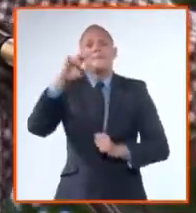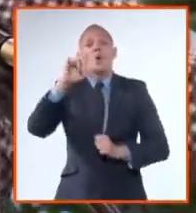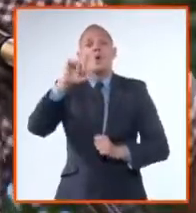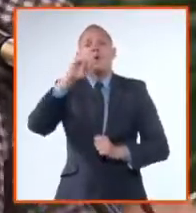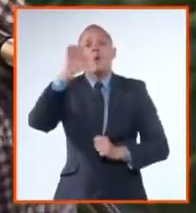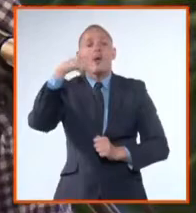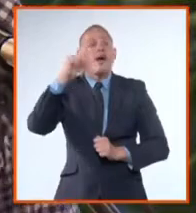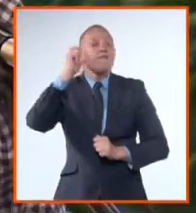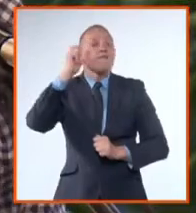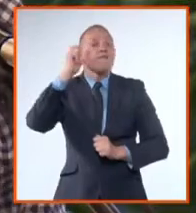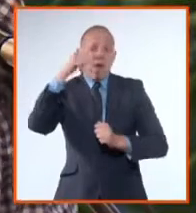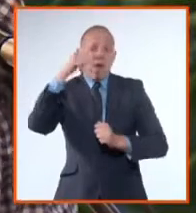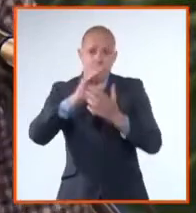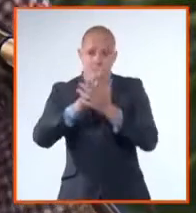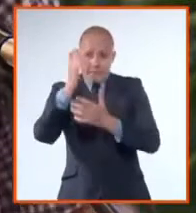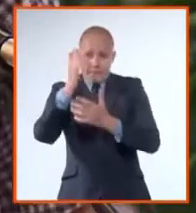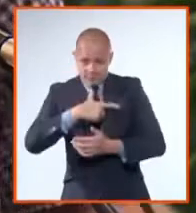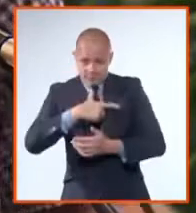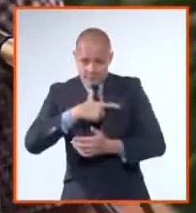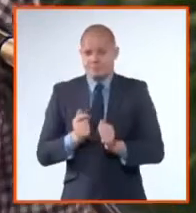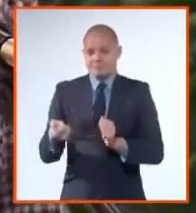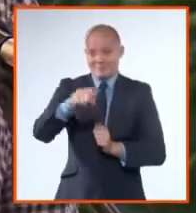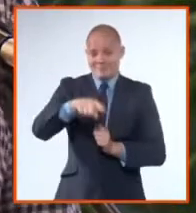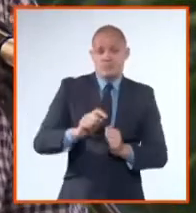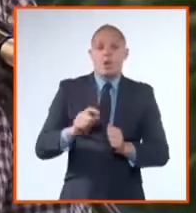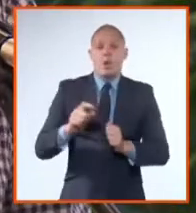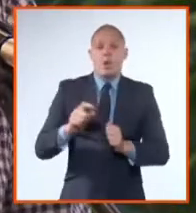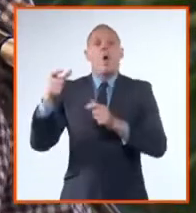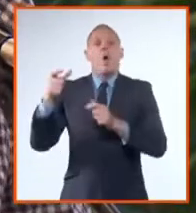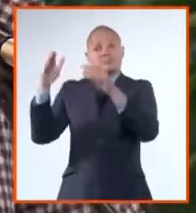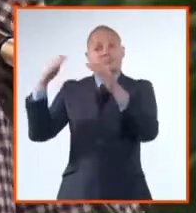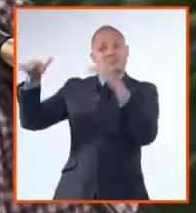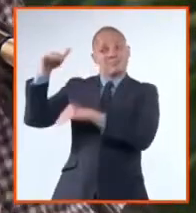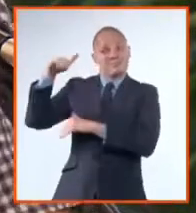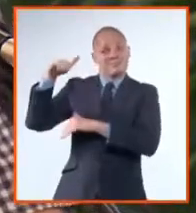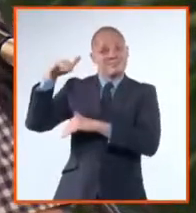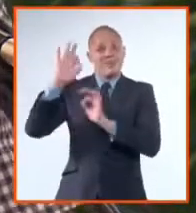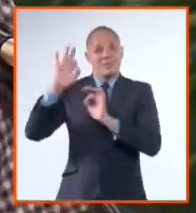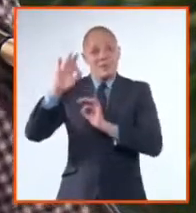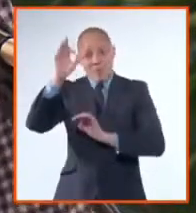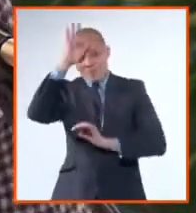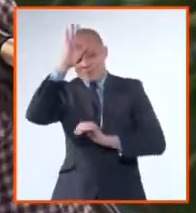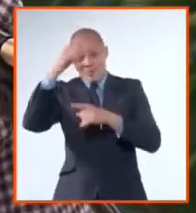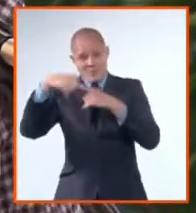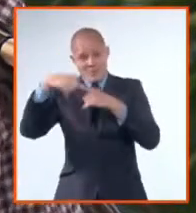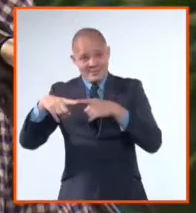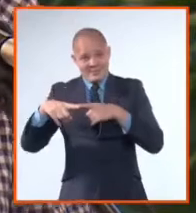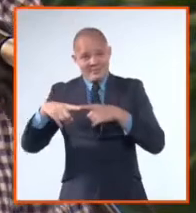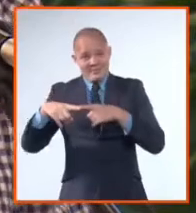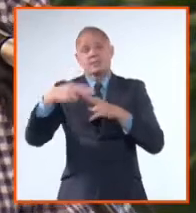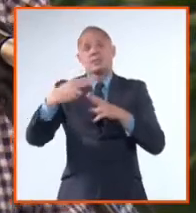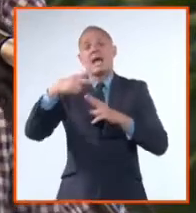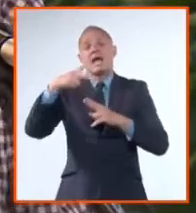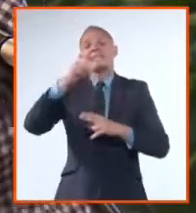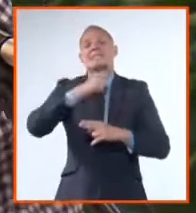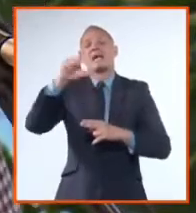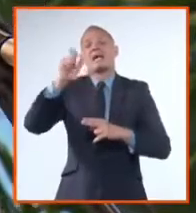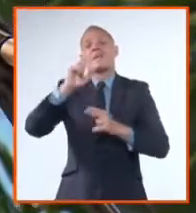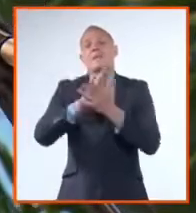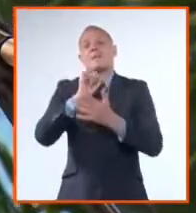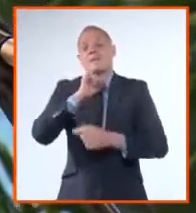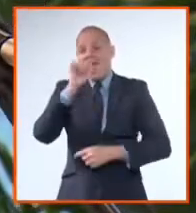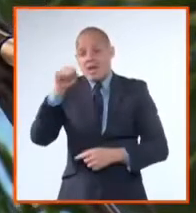usted en el ministerio también presidía la comisión de acreditación. Y eso es una contradicción intrínseca. Usted no puede evaluar. Y por ejemplo, ahí me estaba hablando de la